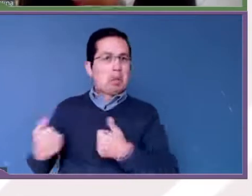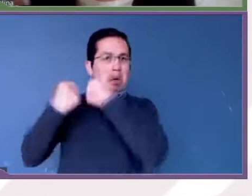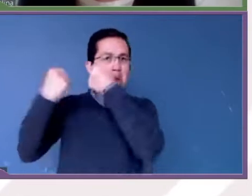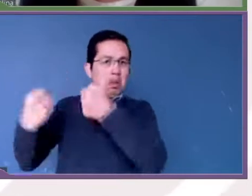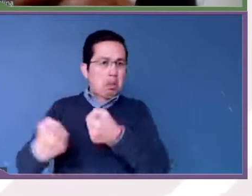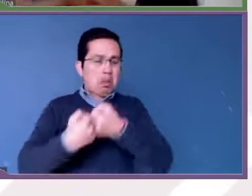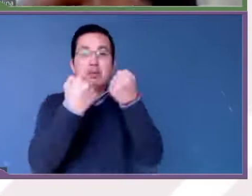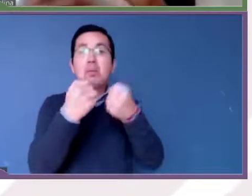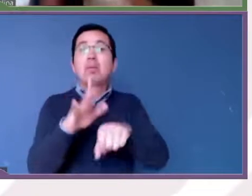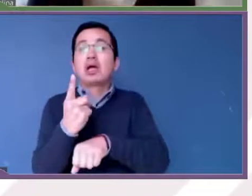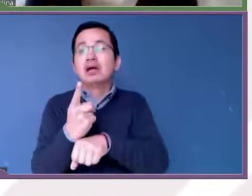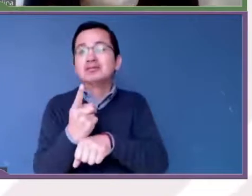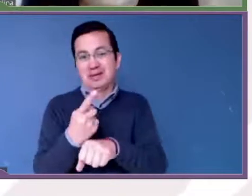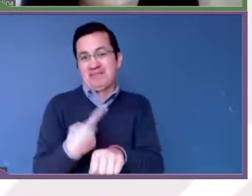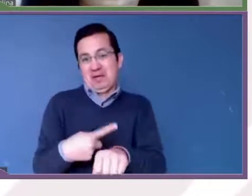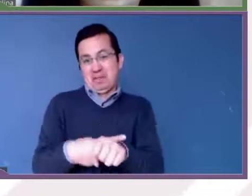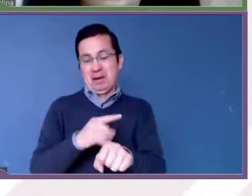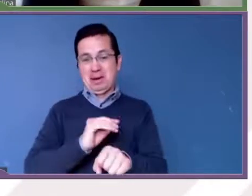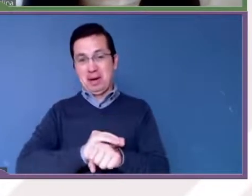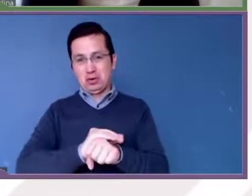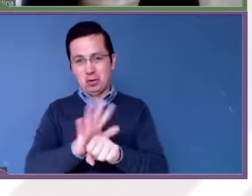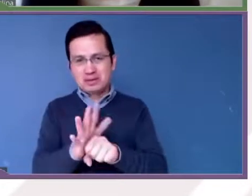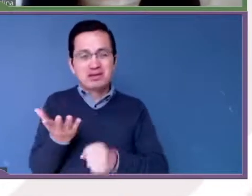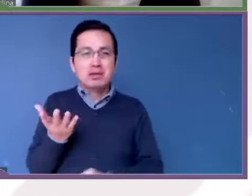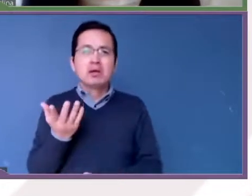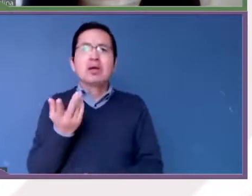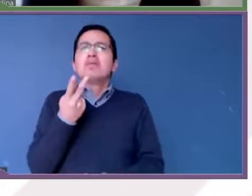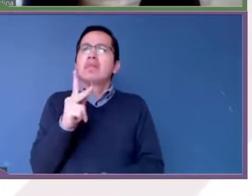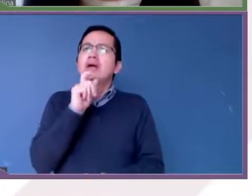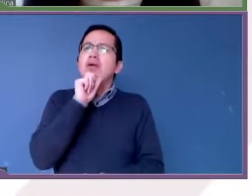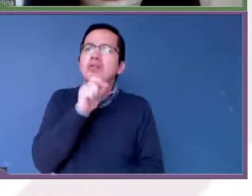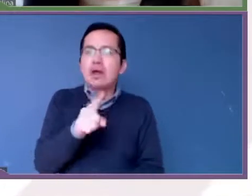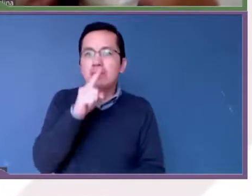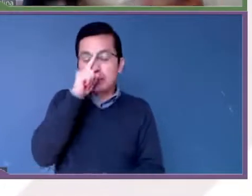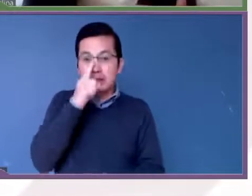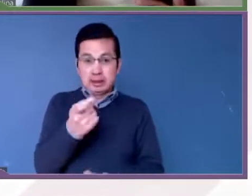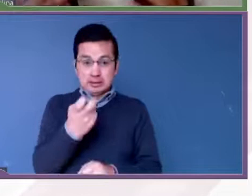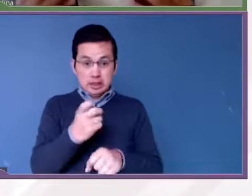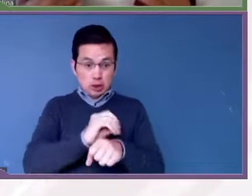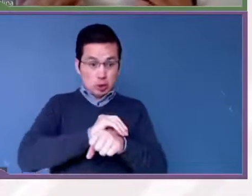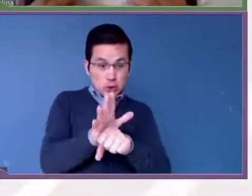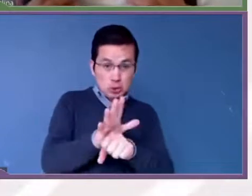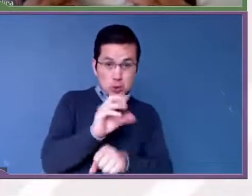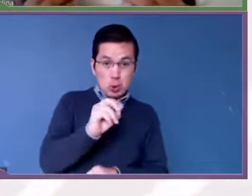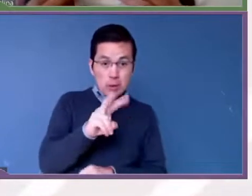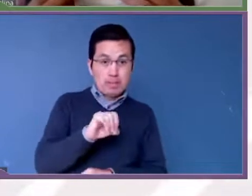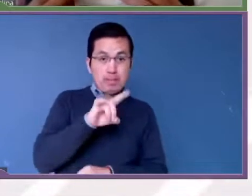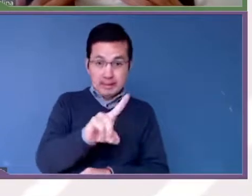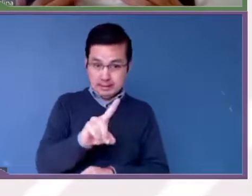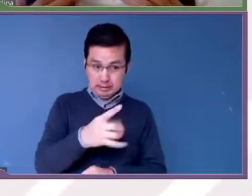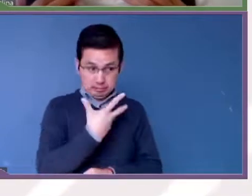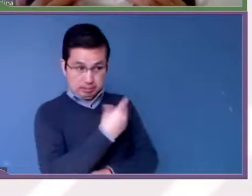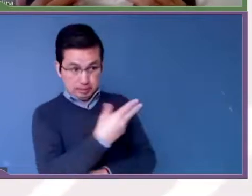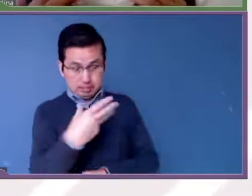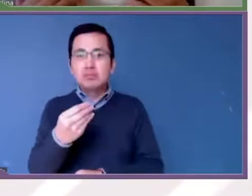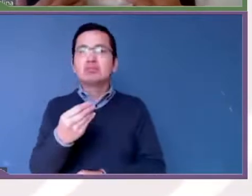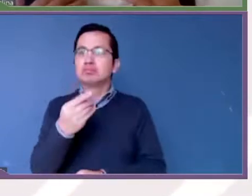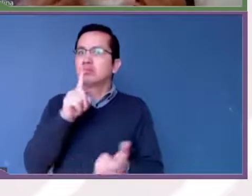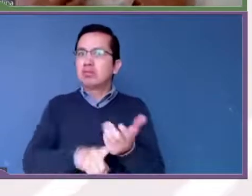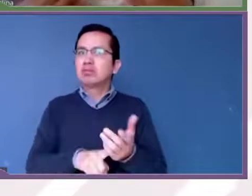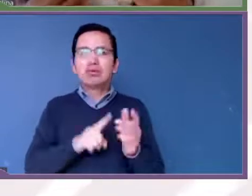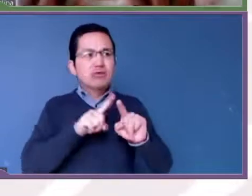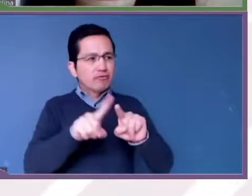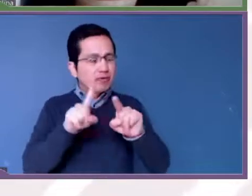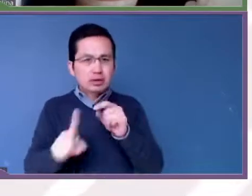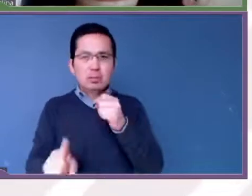Y bueno, por algunas problemáticas específicas que trajo la pandemia, ¿sí? Pero muy